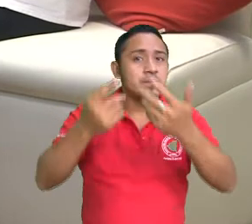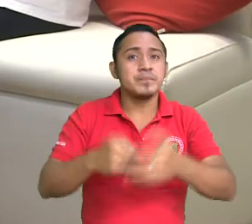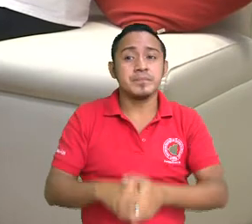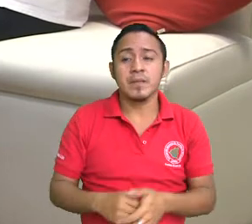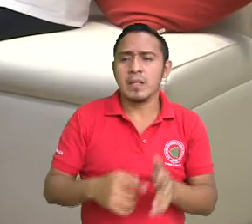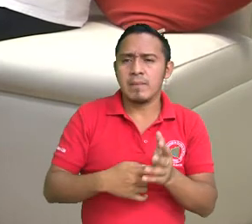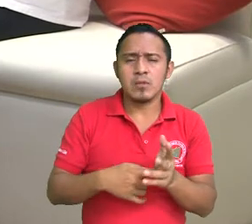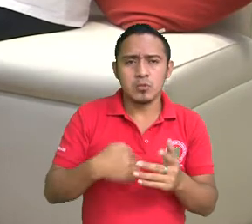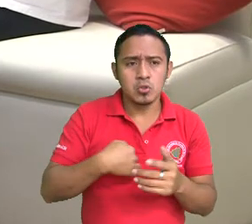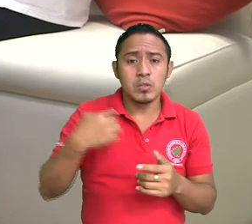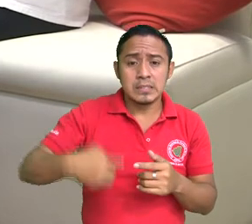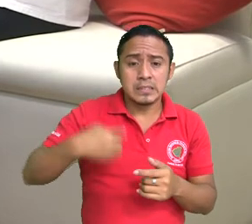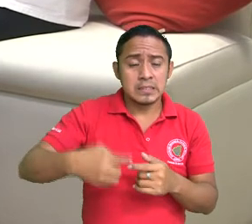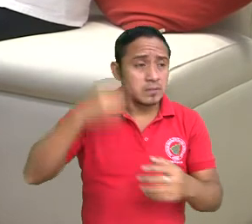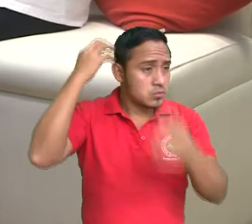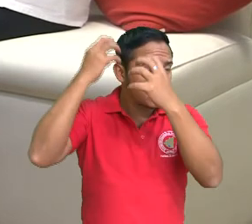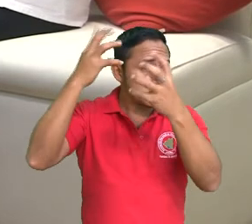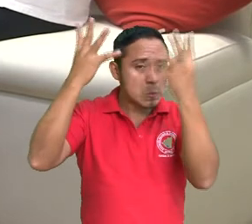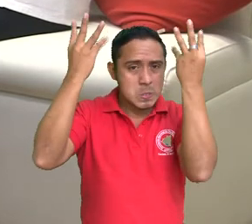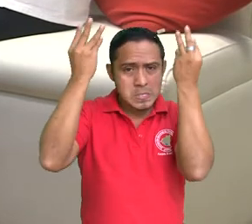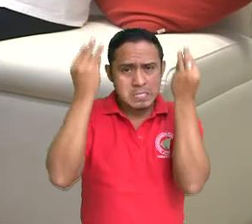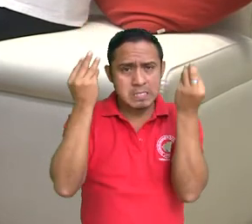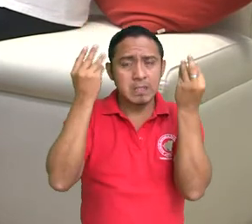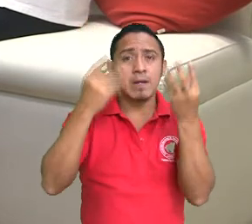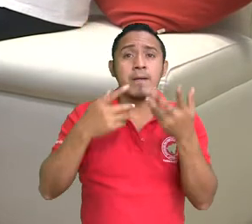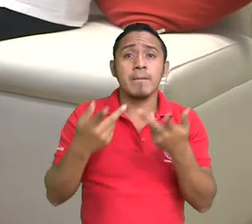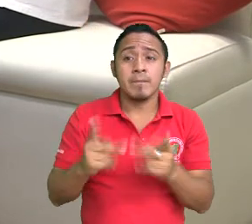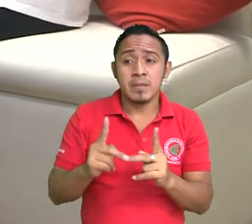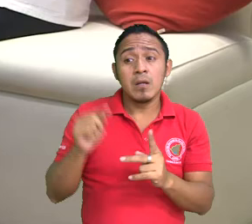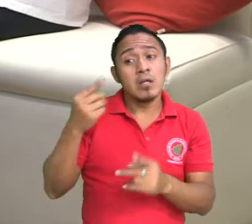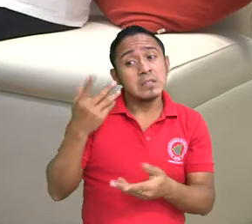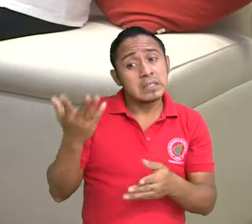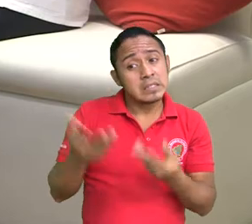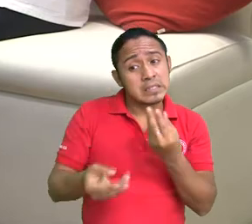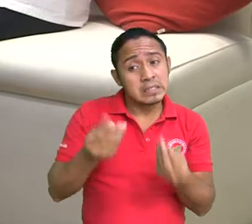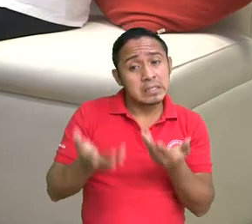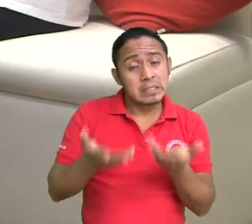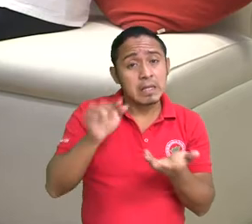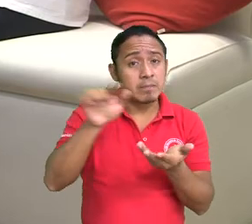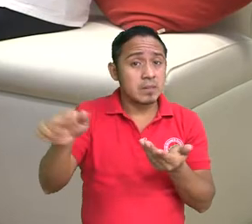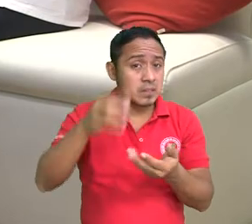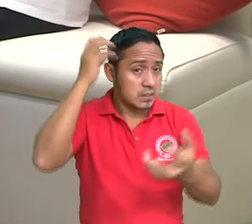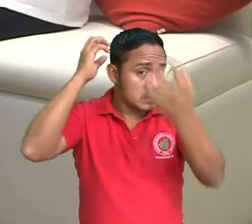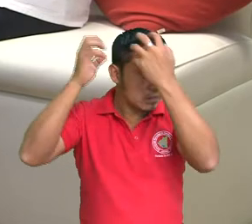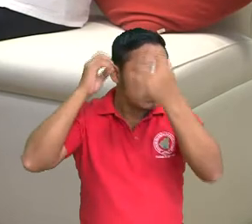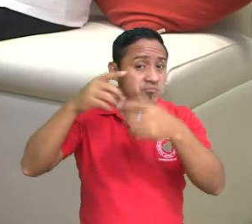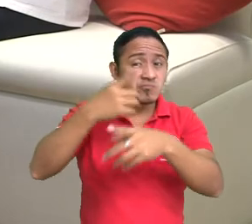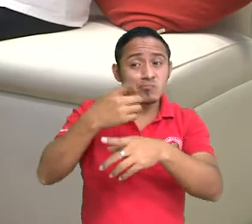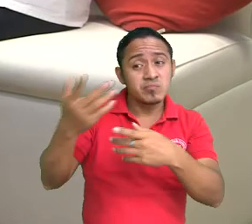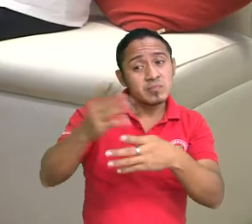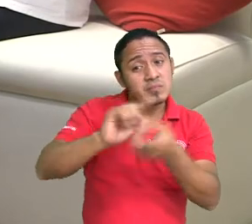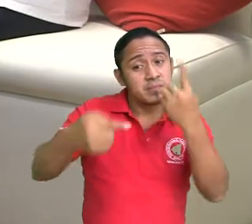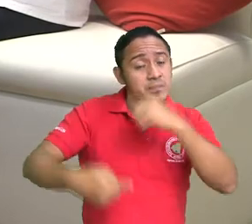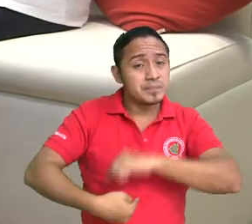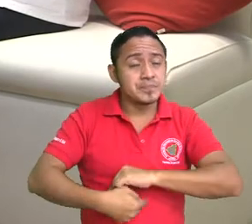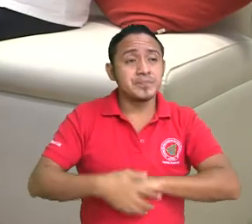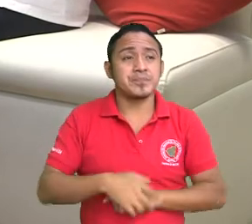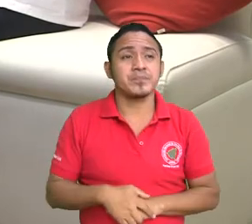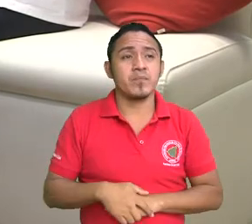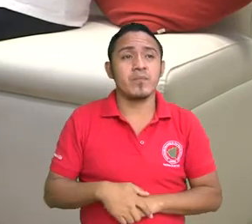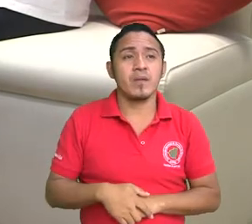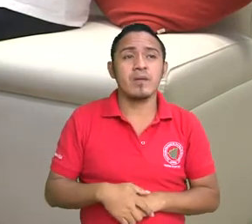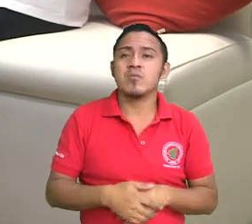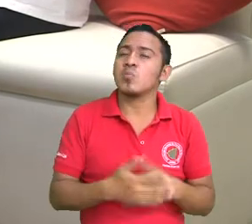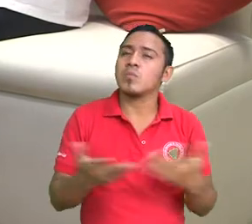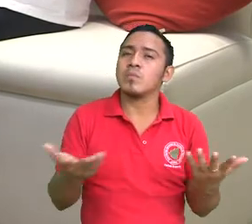dicen, si yo me lo lavo diario, se me reseca el pelo, pero tal vez que no estás usando el champú adecuado para el tipo de pelo. ¿Cómo saber eso,